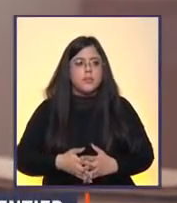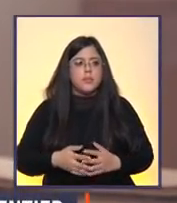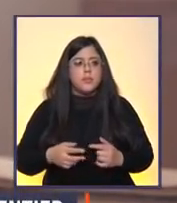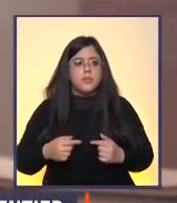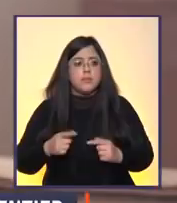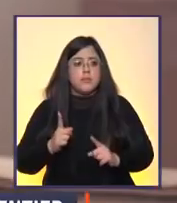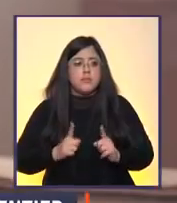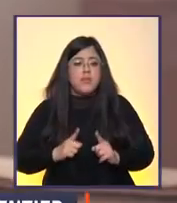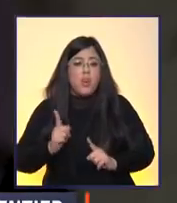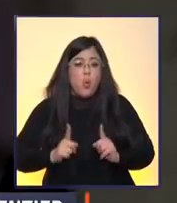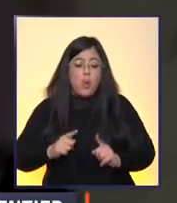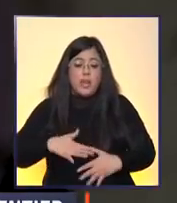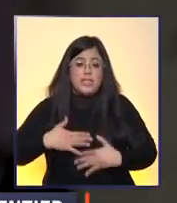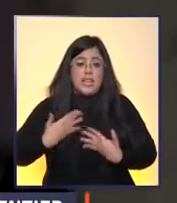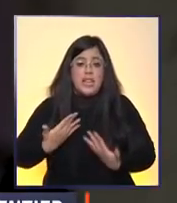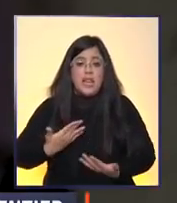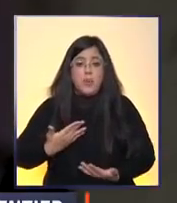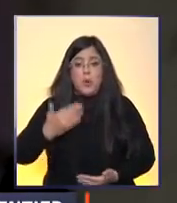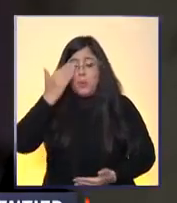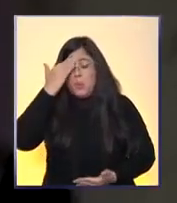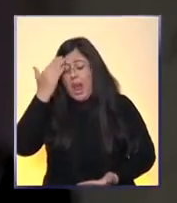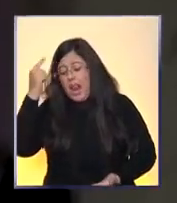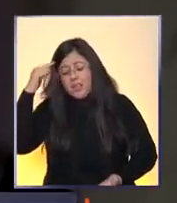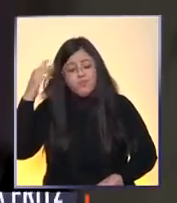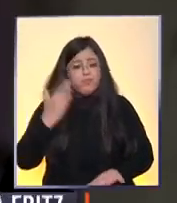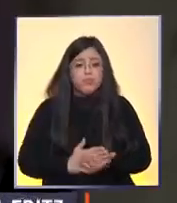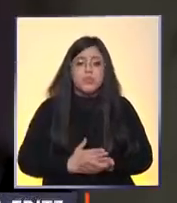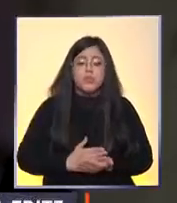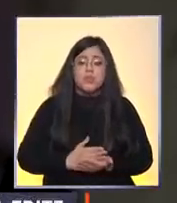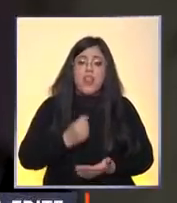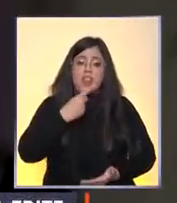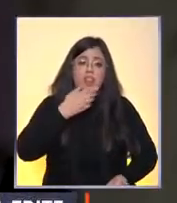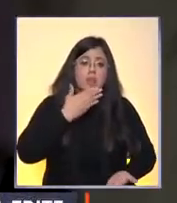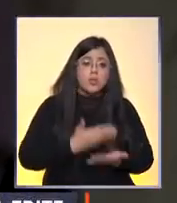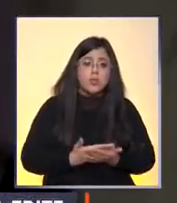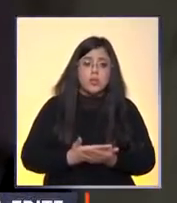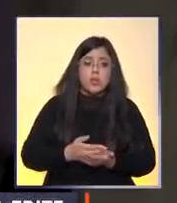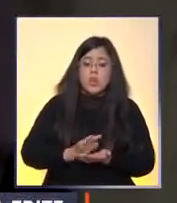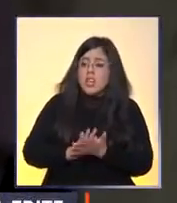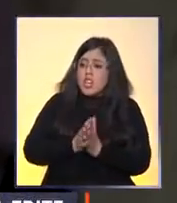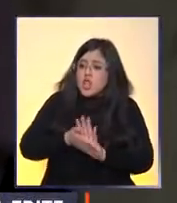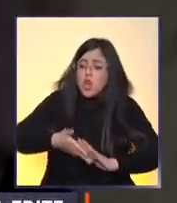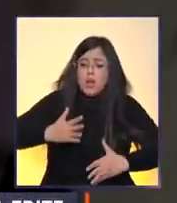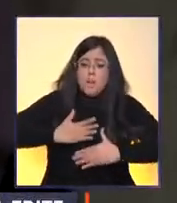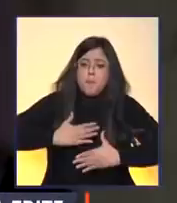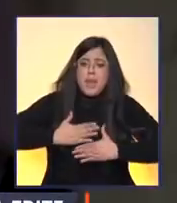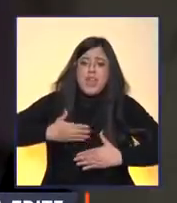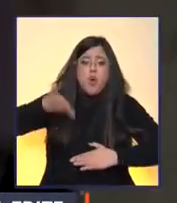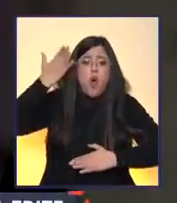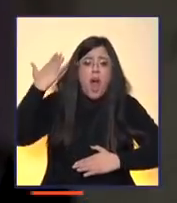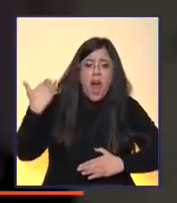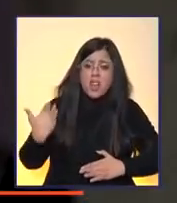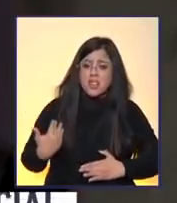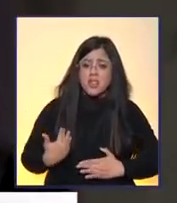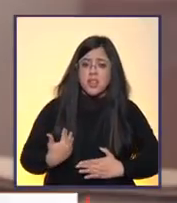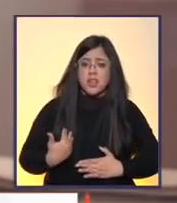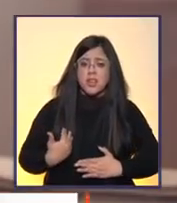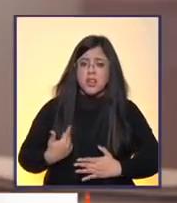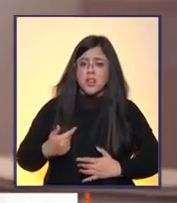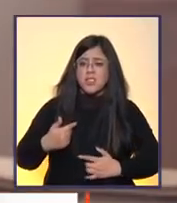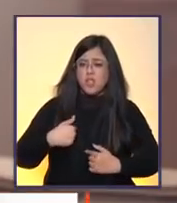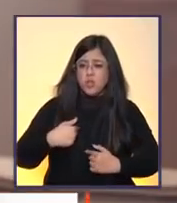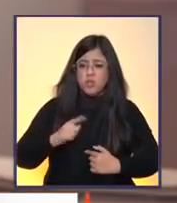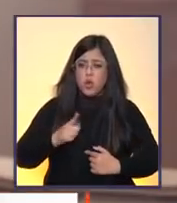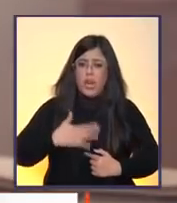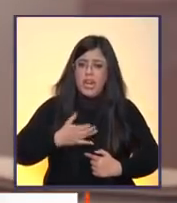haber denunciado. Todos los miedos que tenía antes de por qué no había contado esto, en su momento se me hicieron realidad. Que